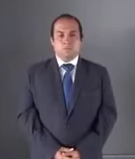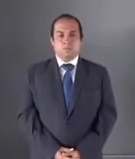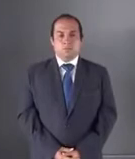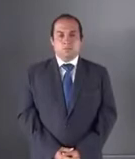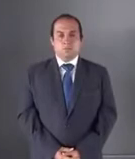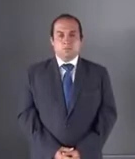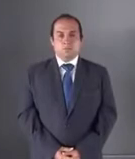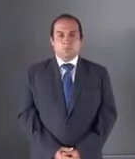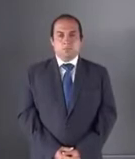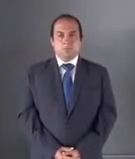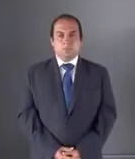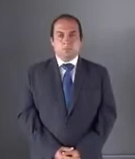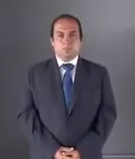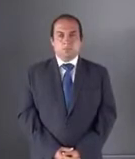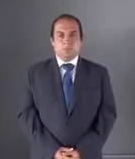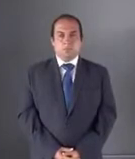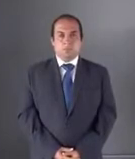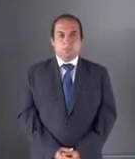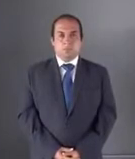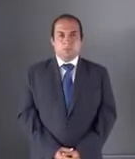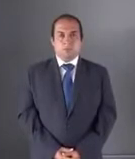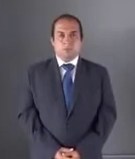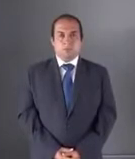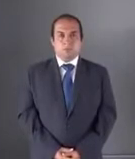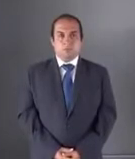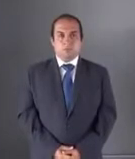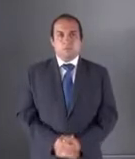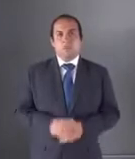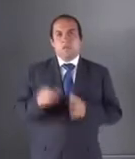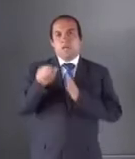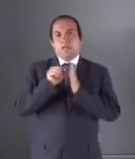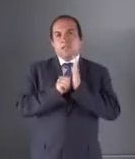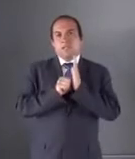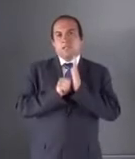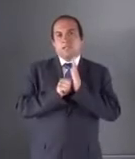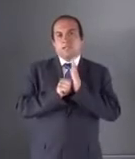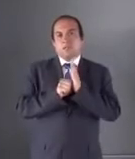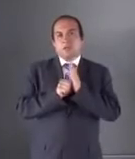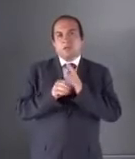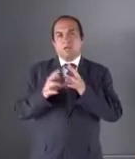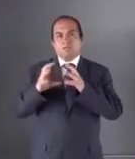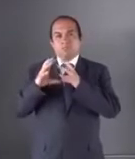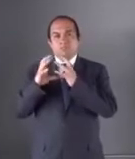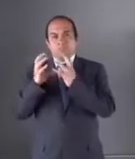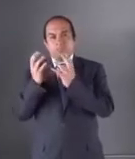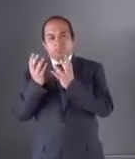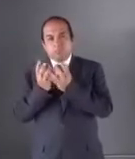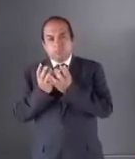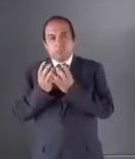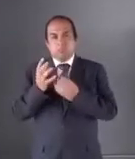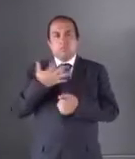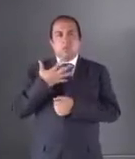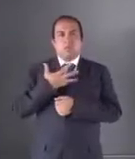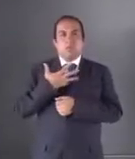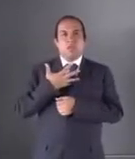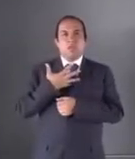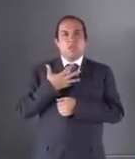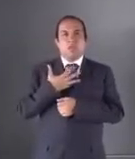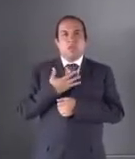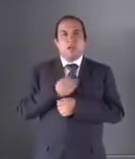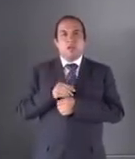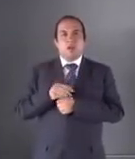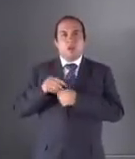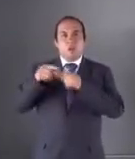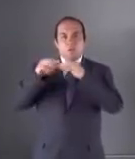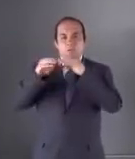Una innovación, señor secretario, este sistema en las cabinas ya no tiene las celdas solares que normalmente